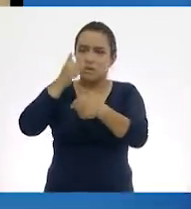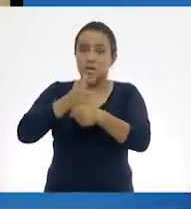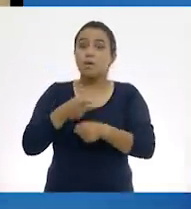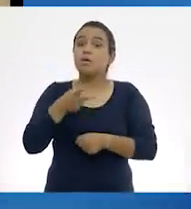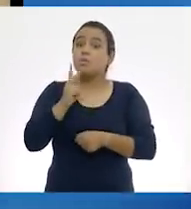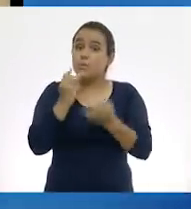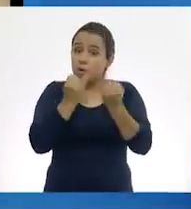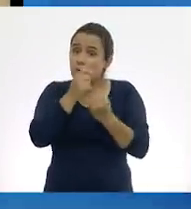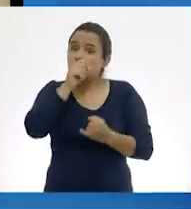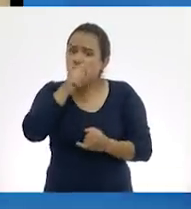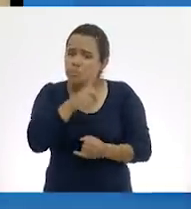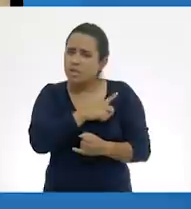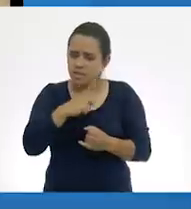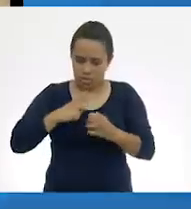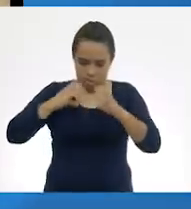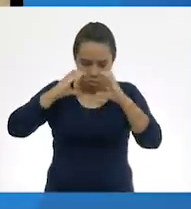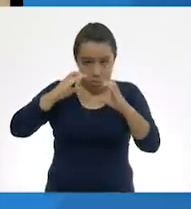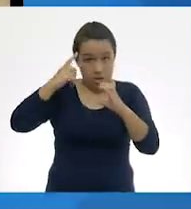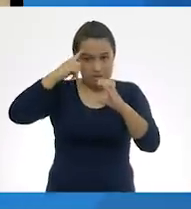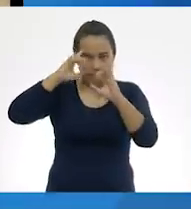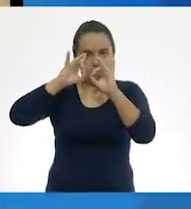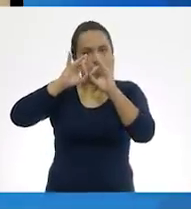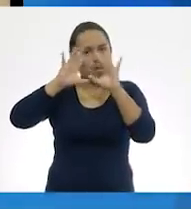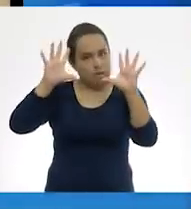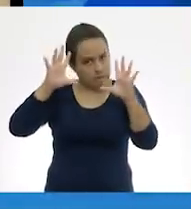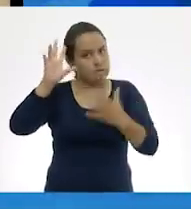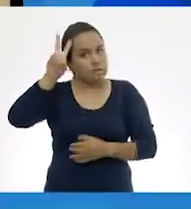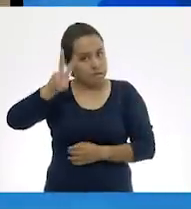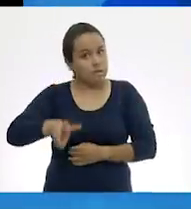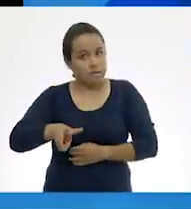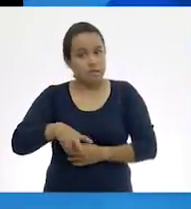a entender lo importante y delicado que es el cerebro en nuestra vida.